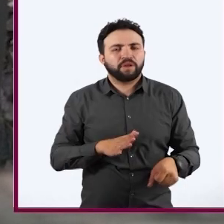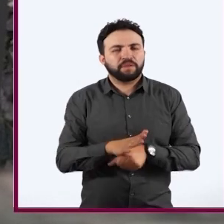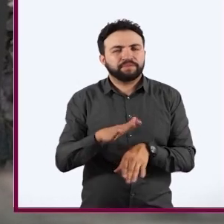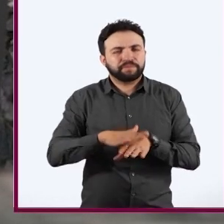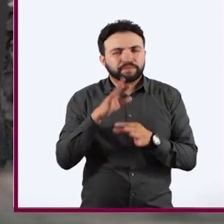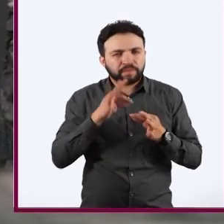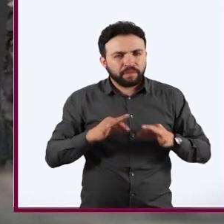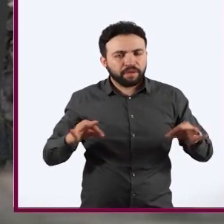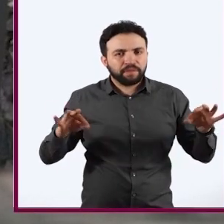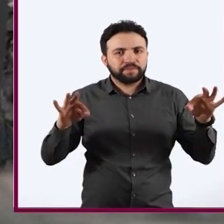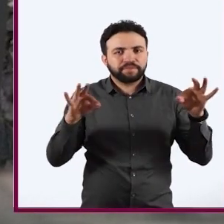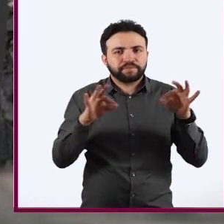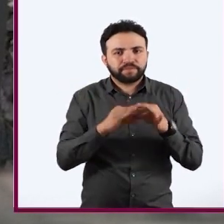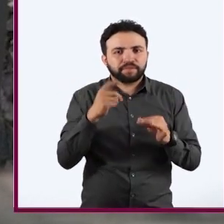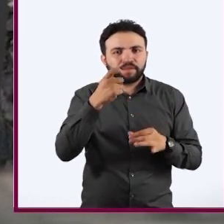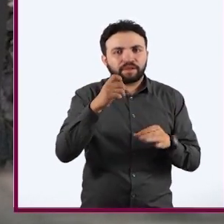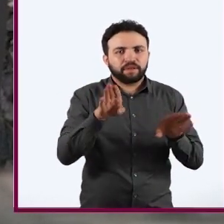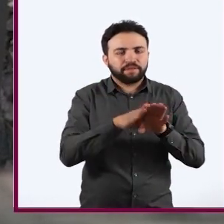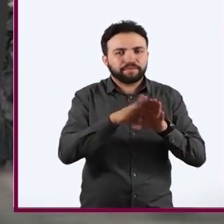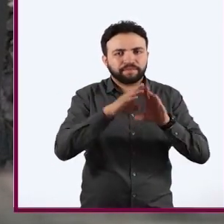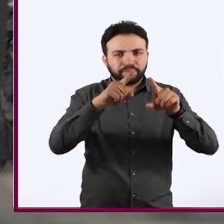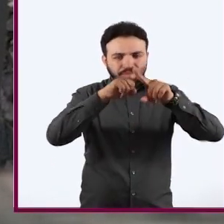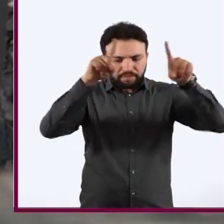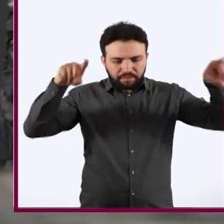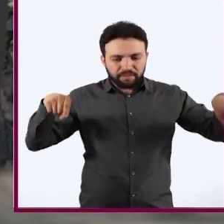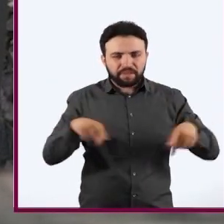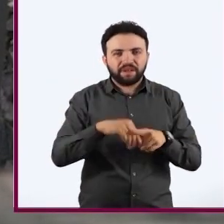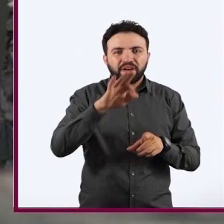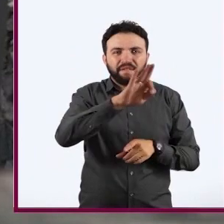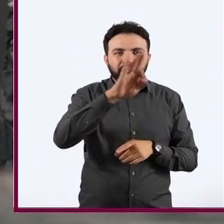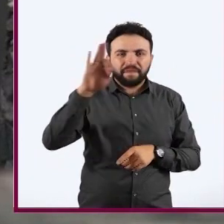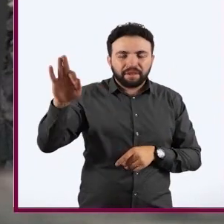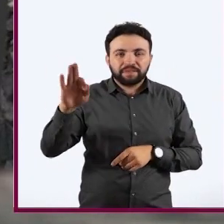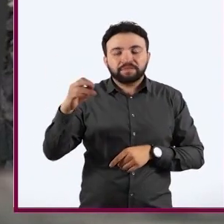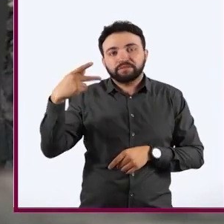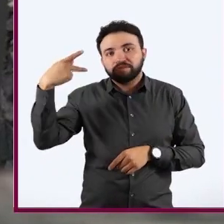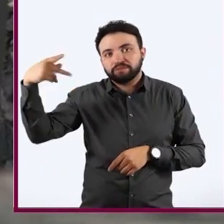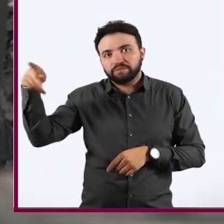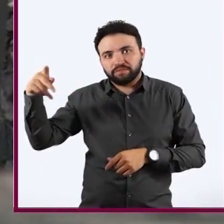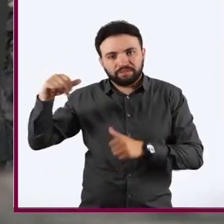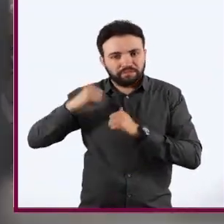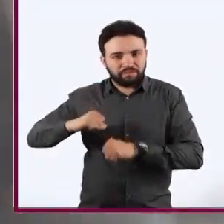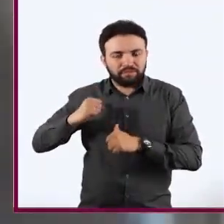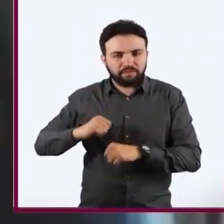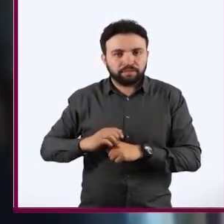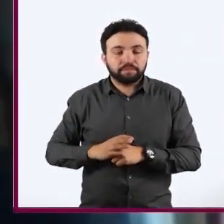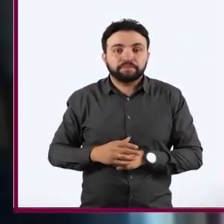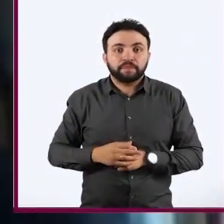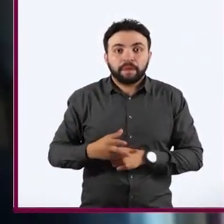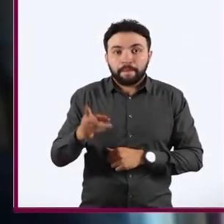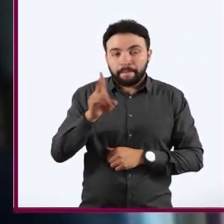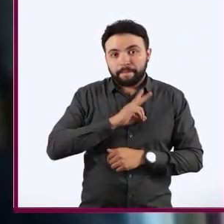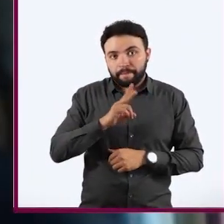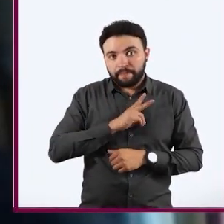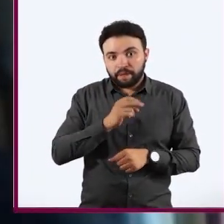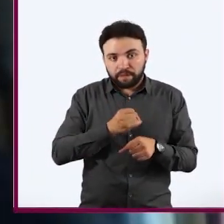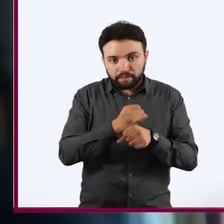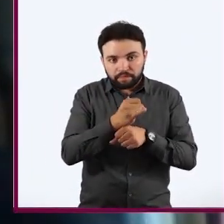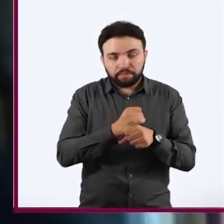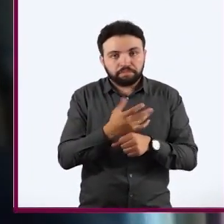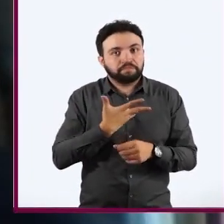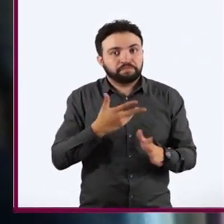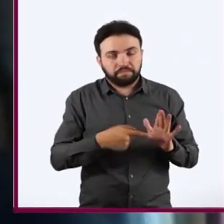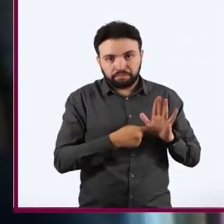¿Cuáles son las principales aportaciones del calendario Xochicalco para nuestra comprensión actual de esta cultura? Bueno, nuestras investigaciones